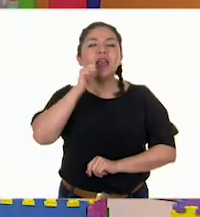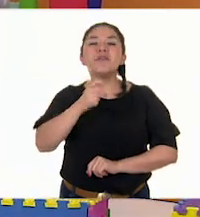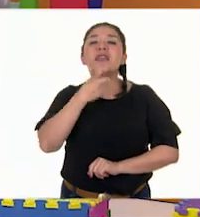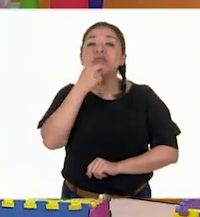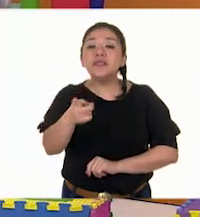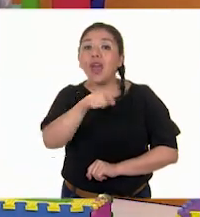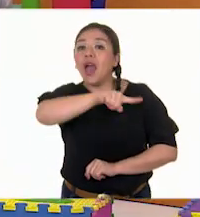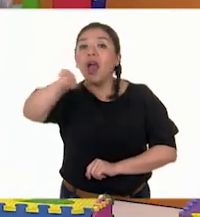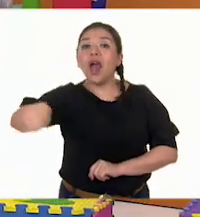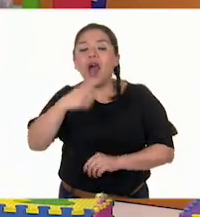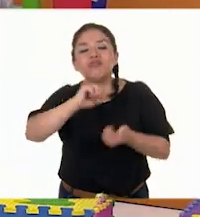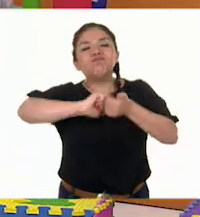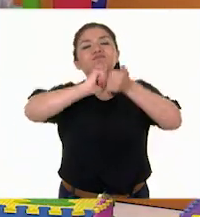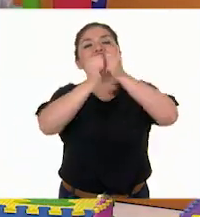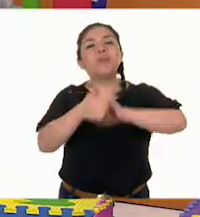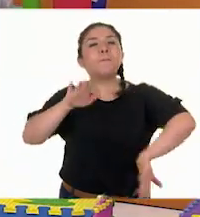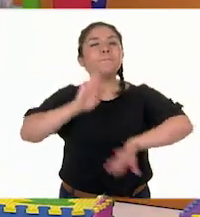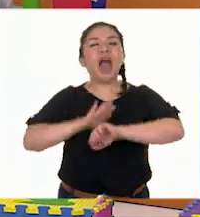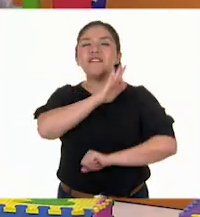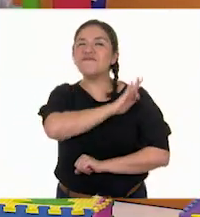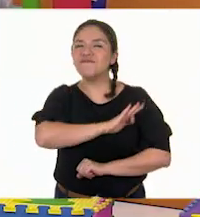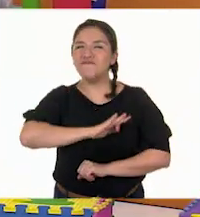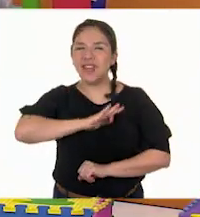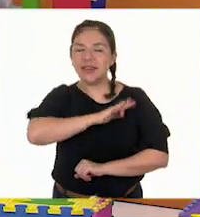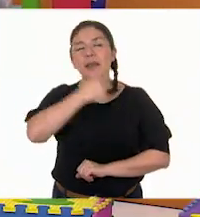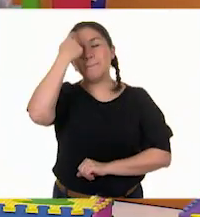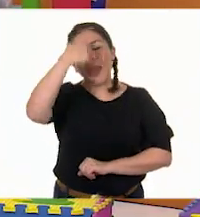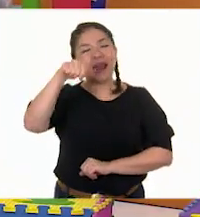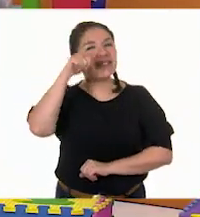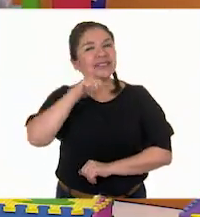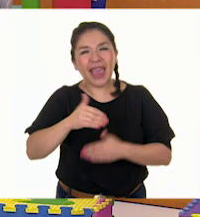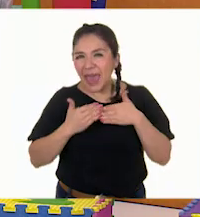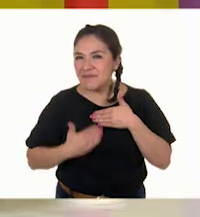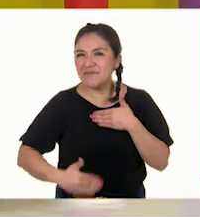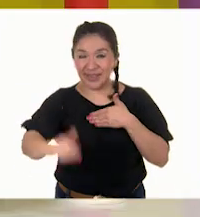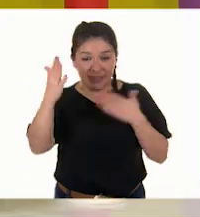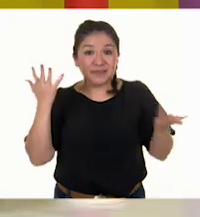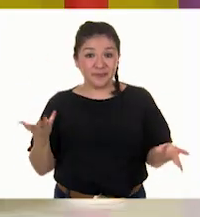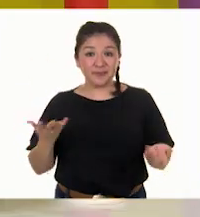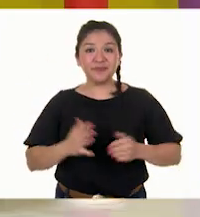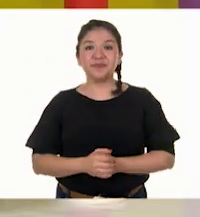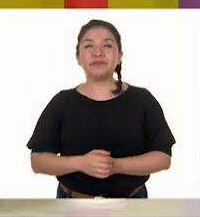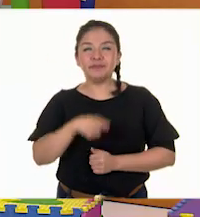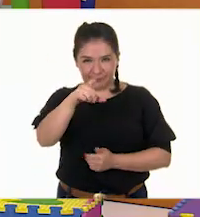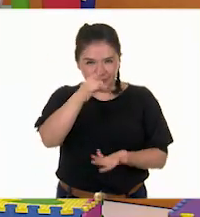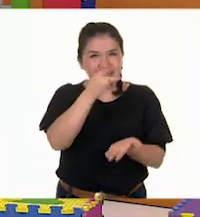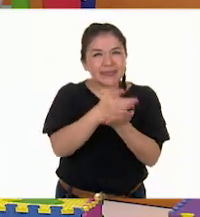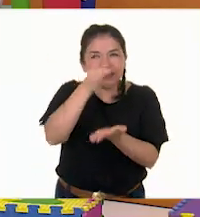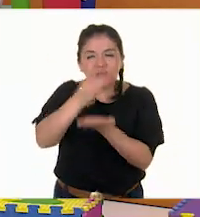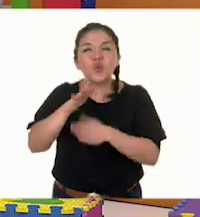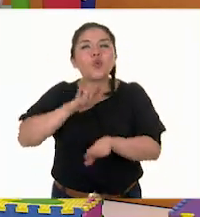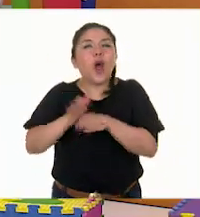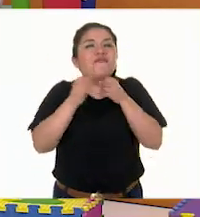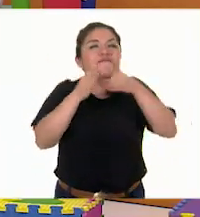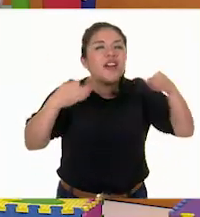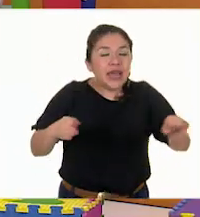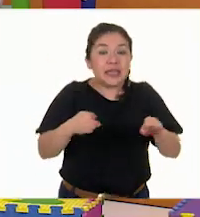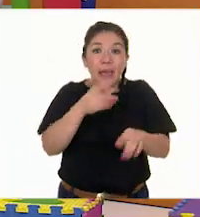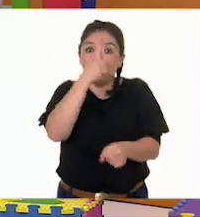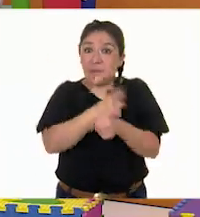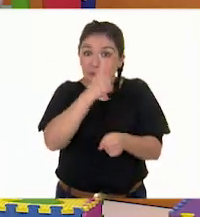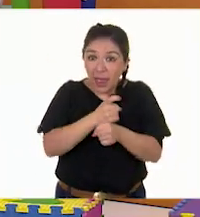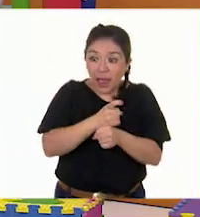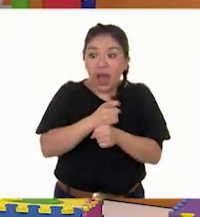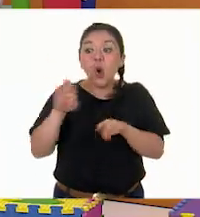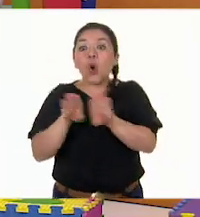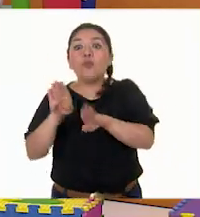fueron felices. Muy felices y para siempre, ¿verdad? Ajá. Ahora, ya identificamos las frases iniciales, las frases